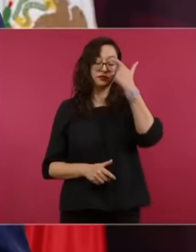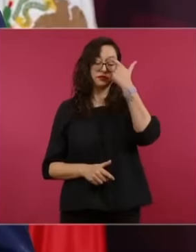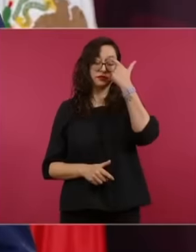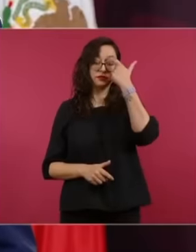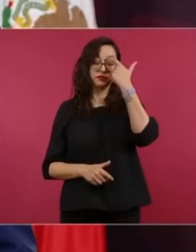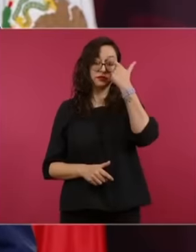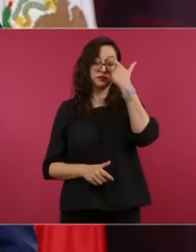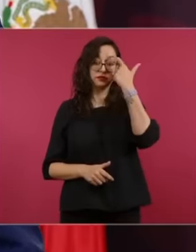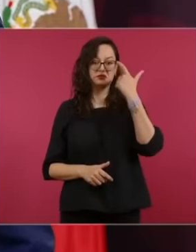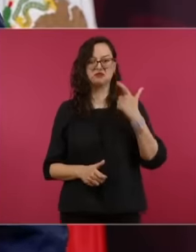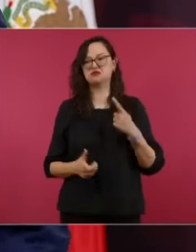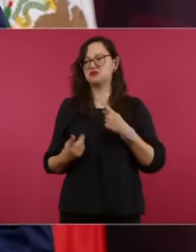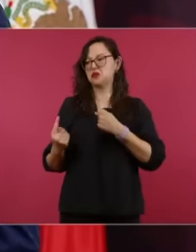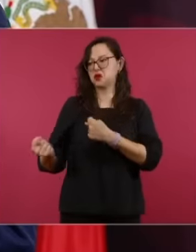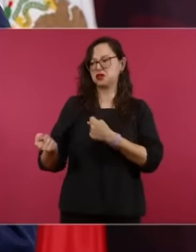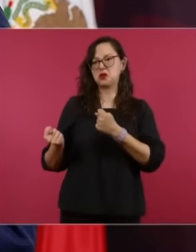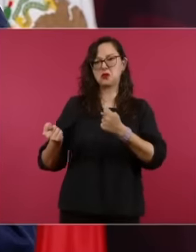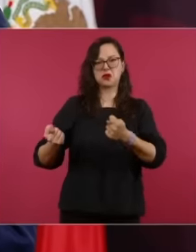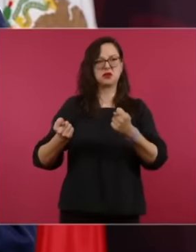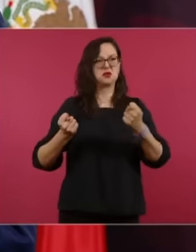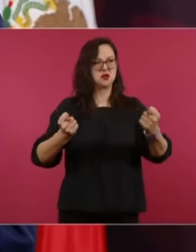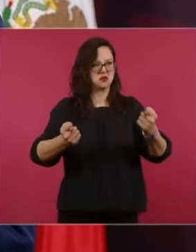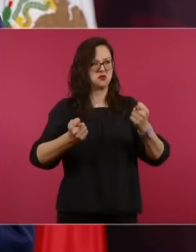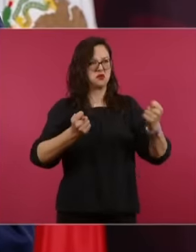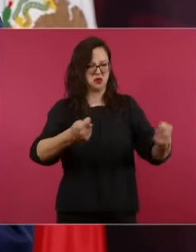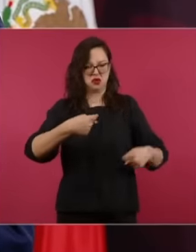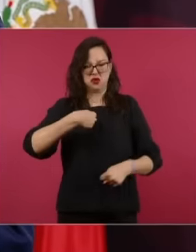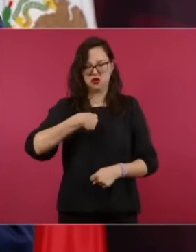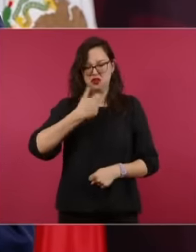llegar a cualquier precio.